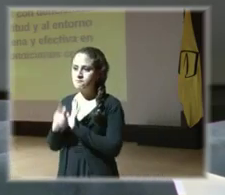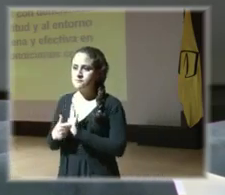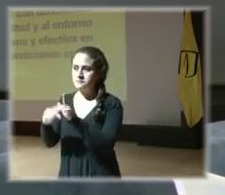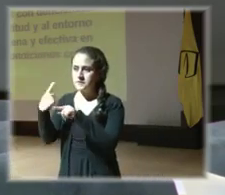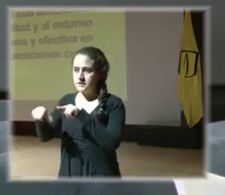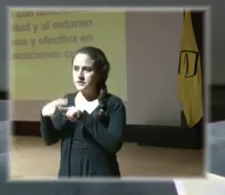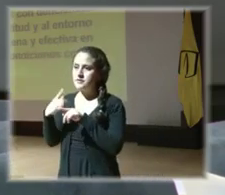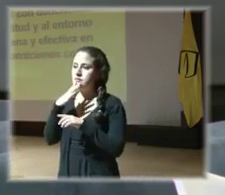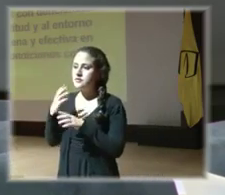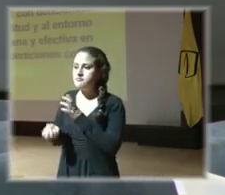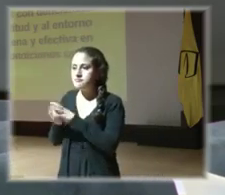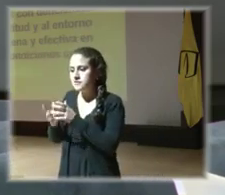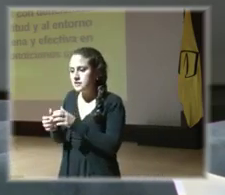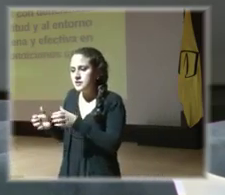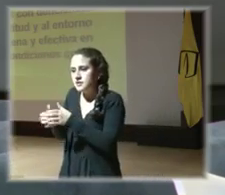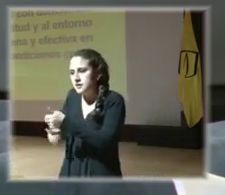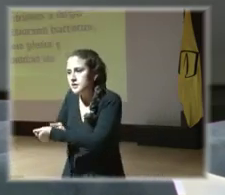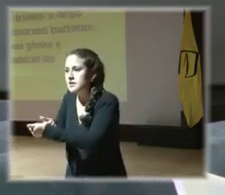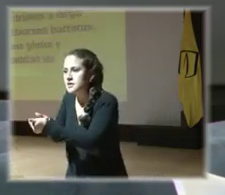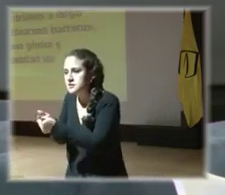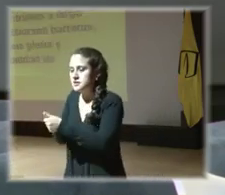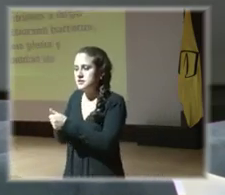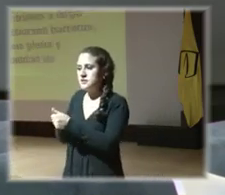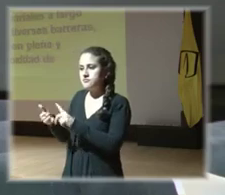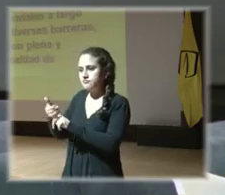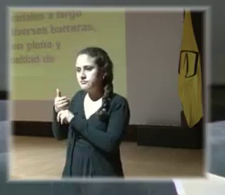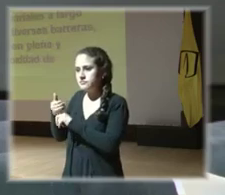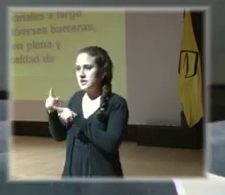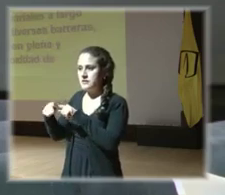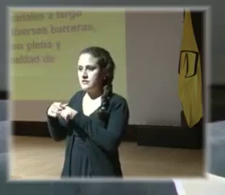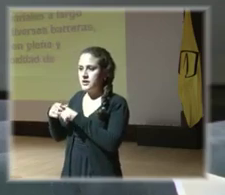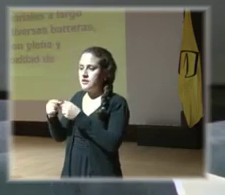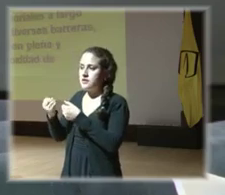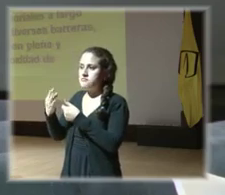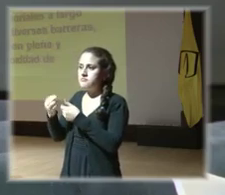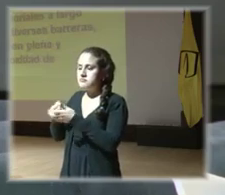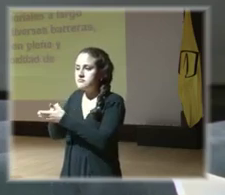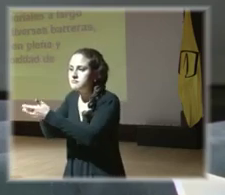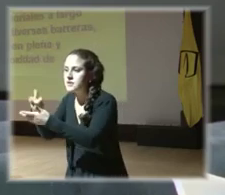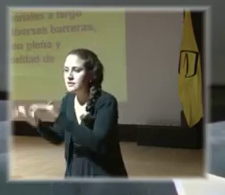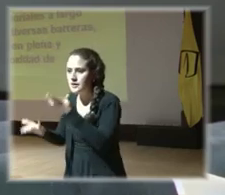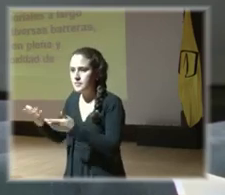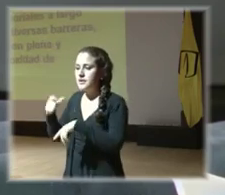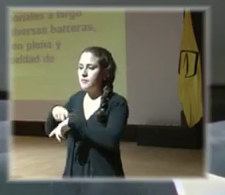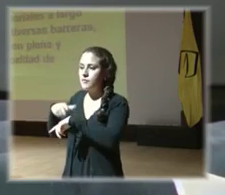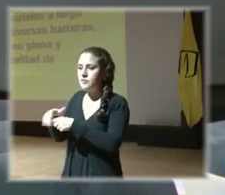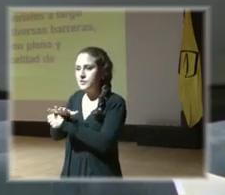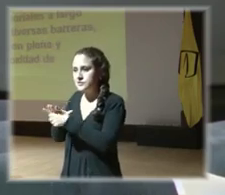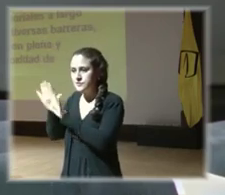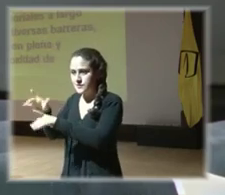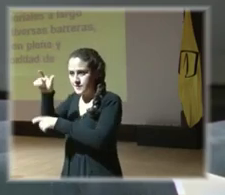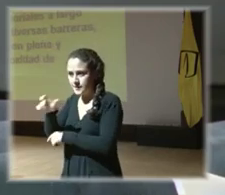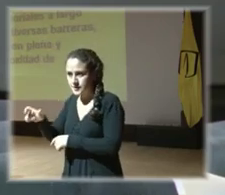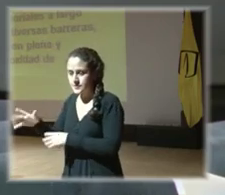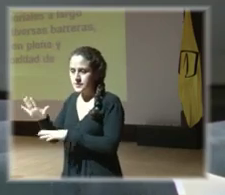crear asesoramiento, interpretación, contención y también distintas intensidades, ¿no? Según los momentos y las circunstancias de la